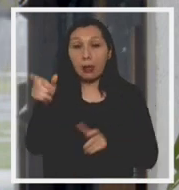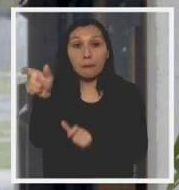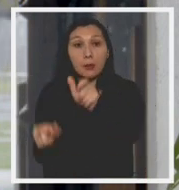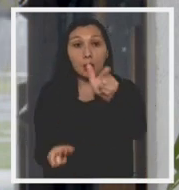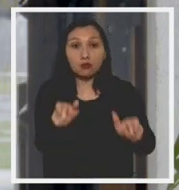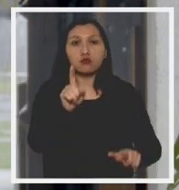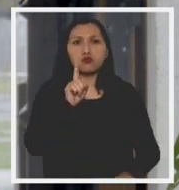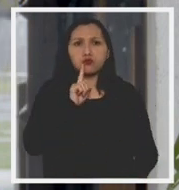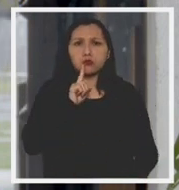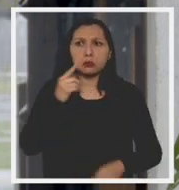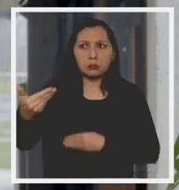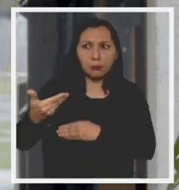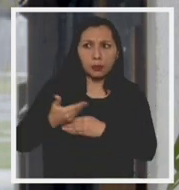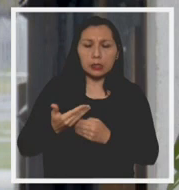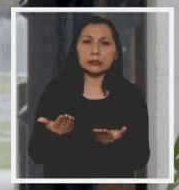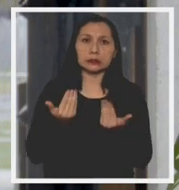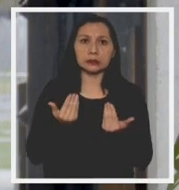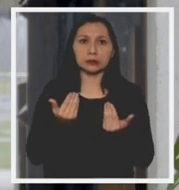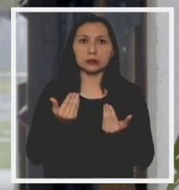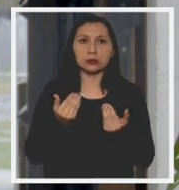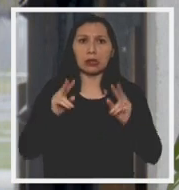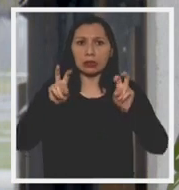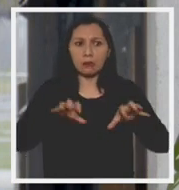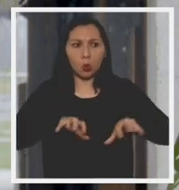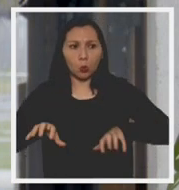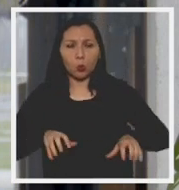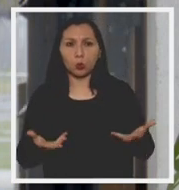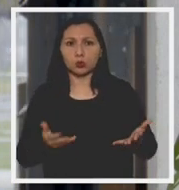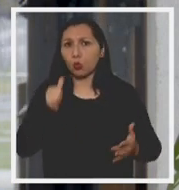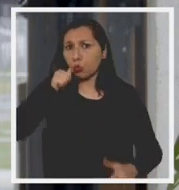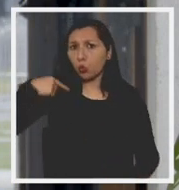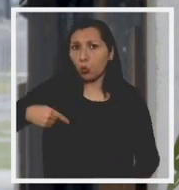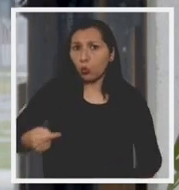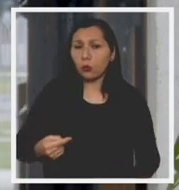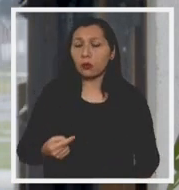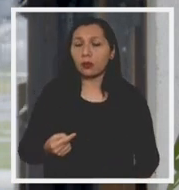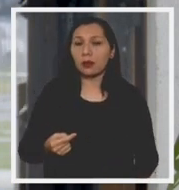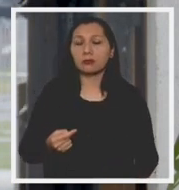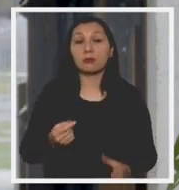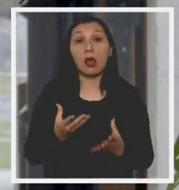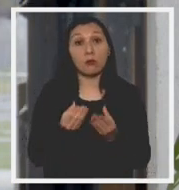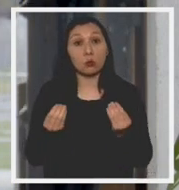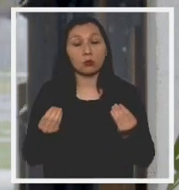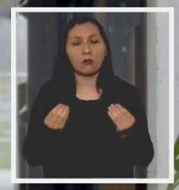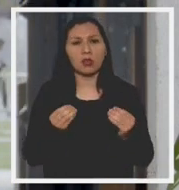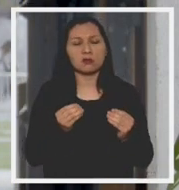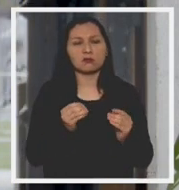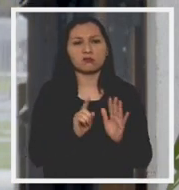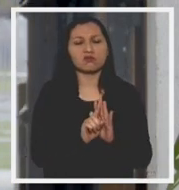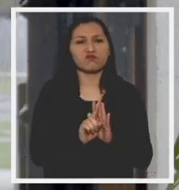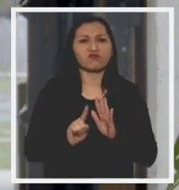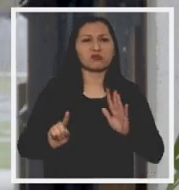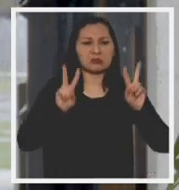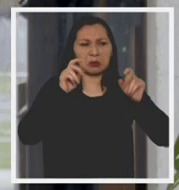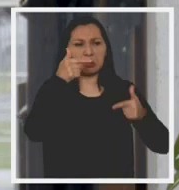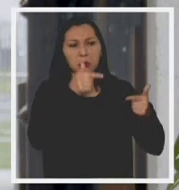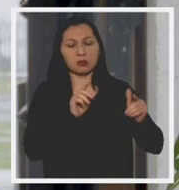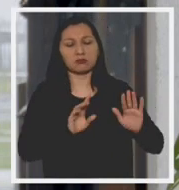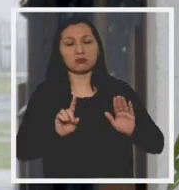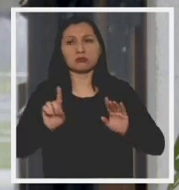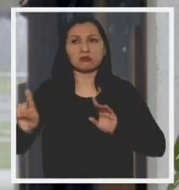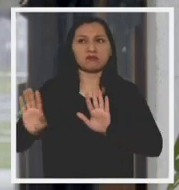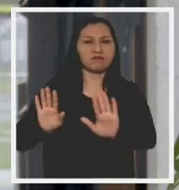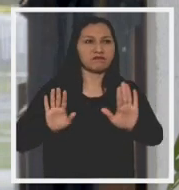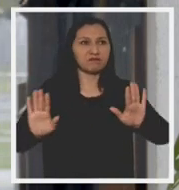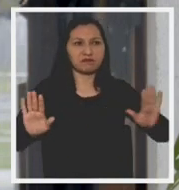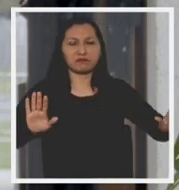que tienen exigencias materiales del día a día están muchas veces alejadas de las recetas políticas de unos